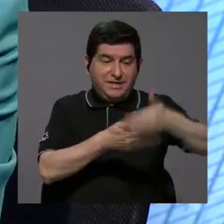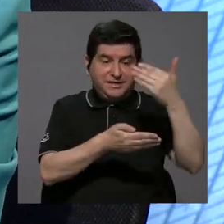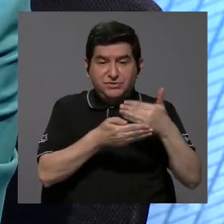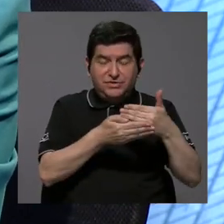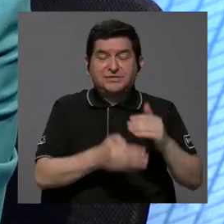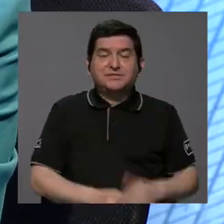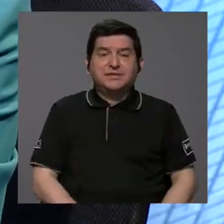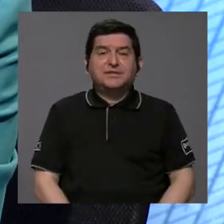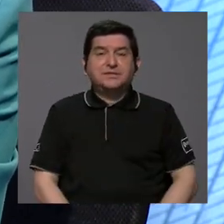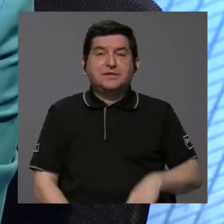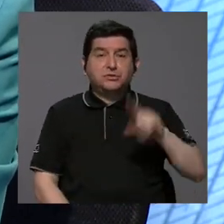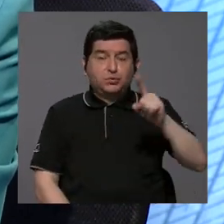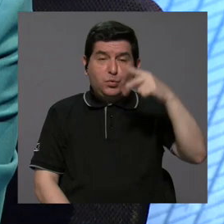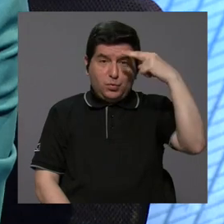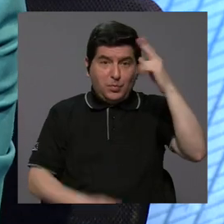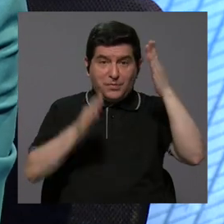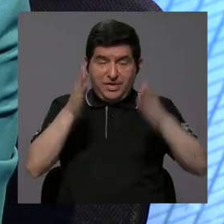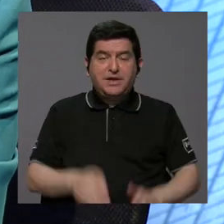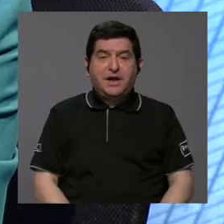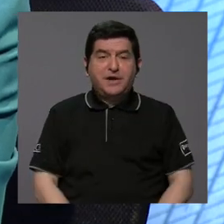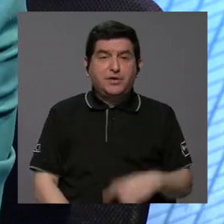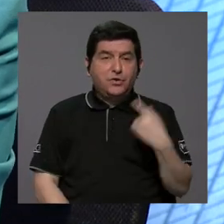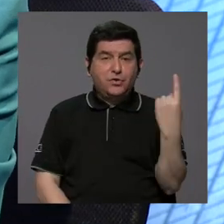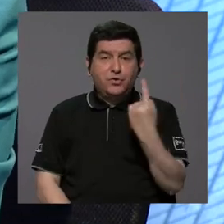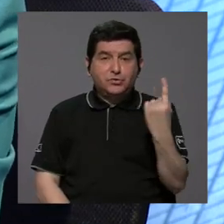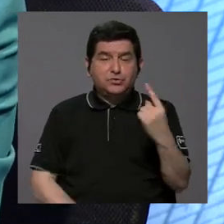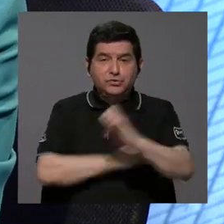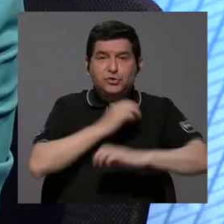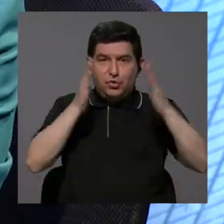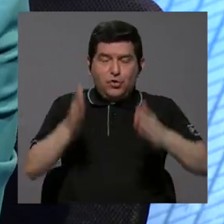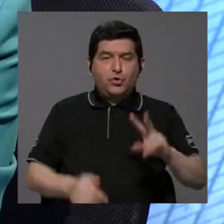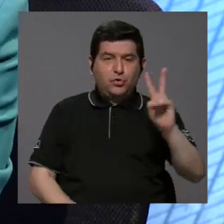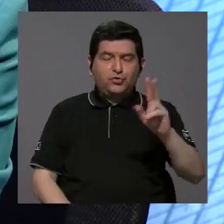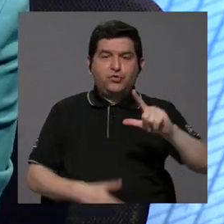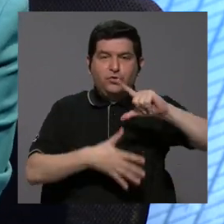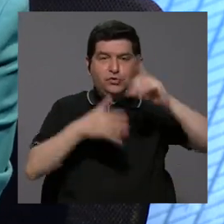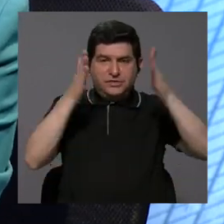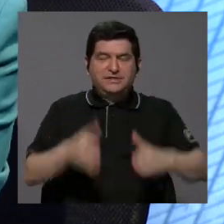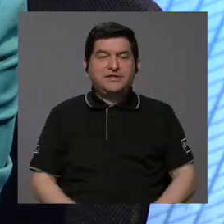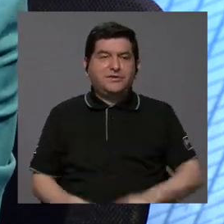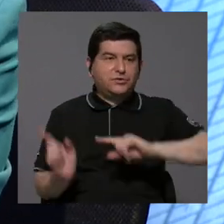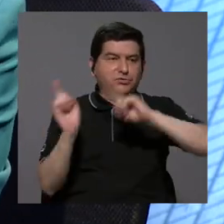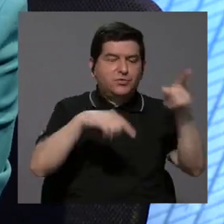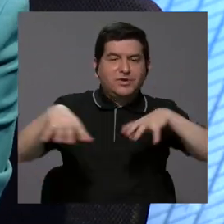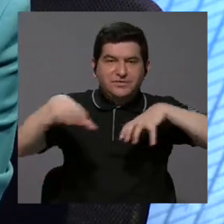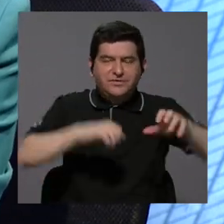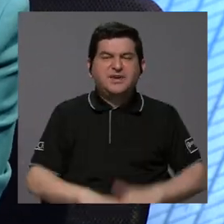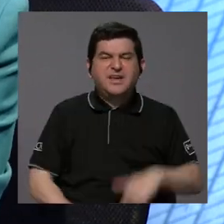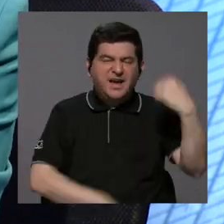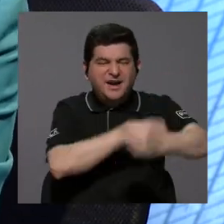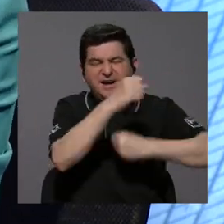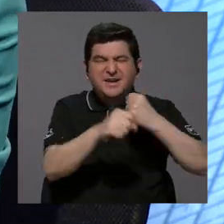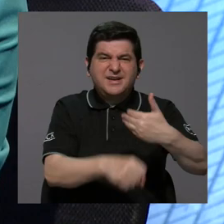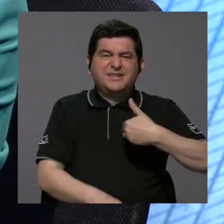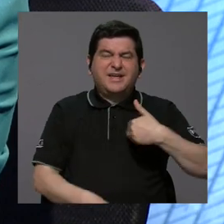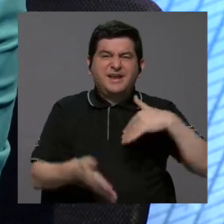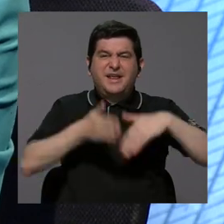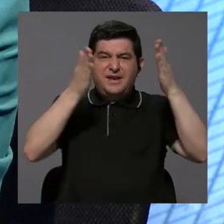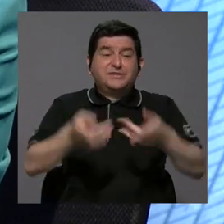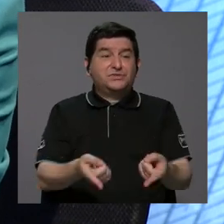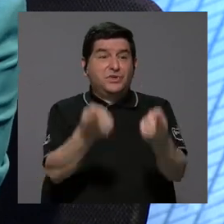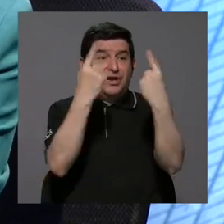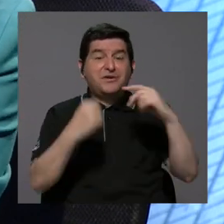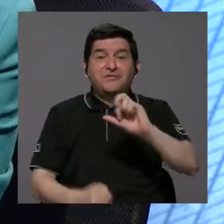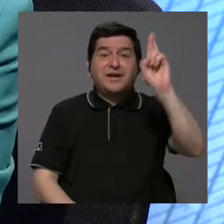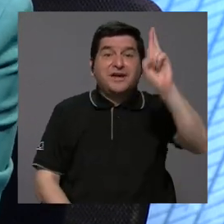un mexicano y éramos los dos extranjeros y los dos latinos y cada vez que salíamos a hacer un evento decía que esta este año tenemos un estudiante que